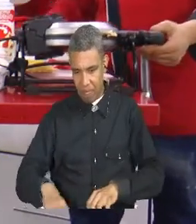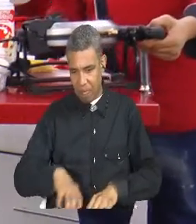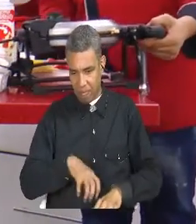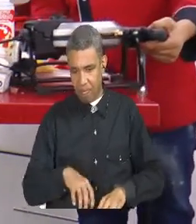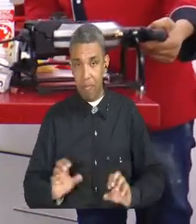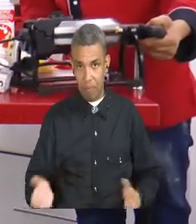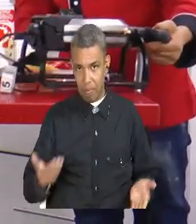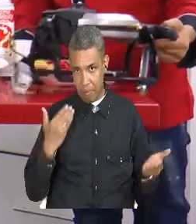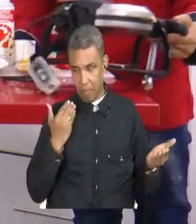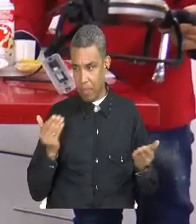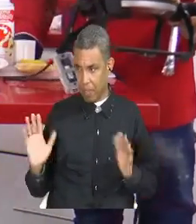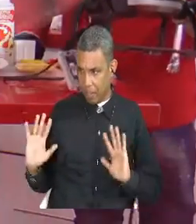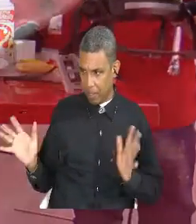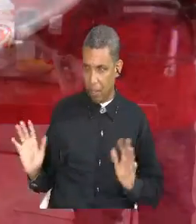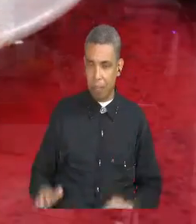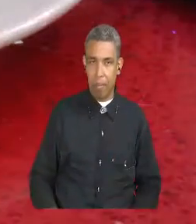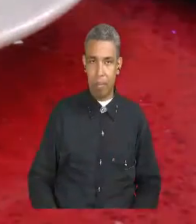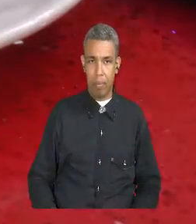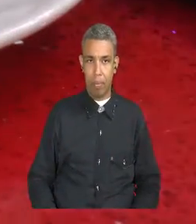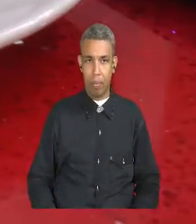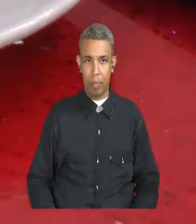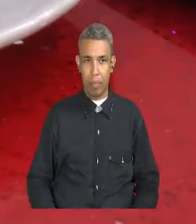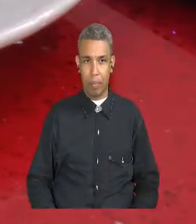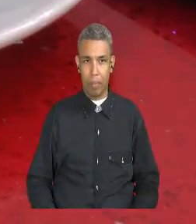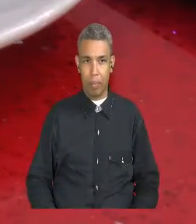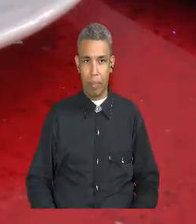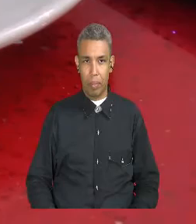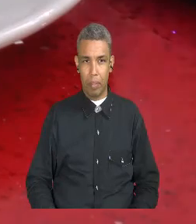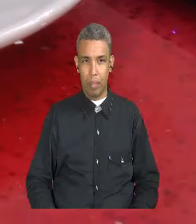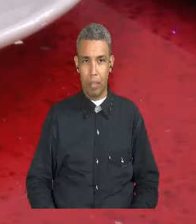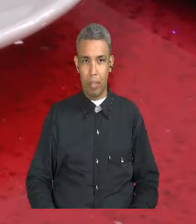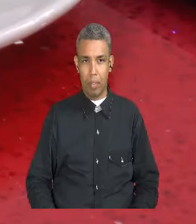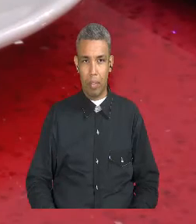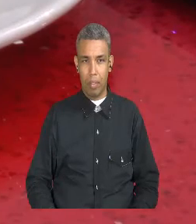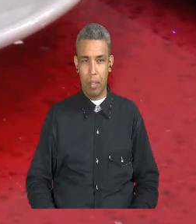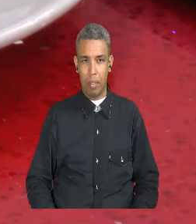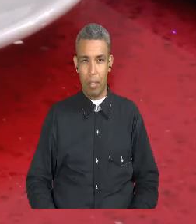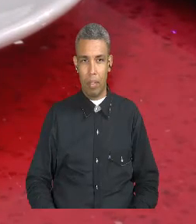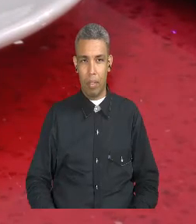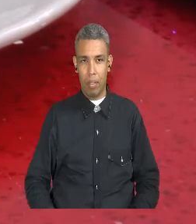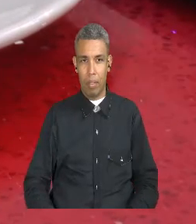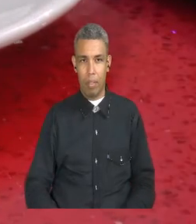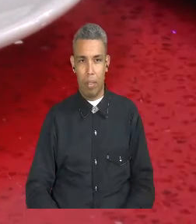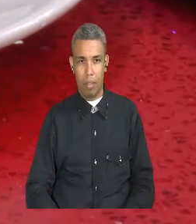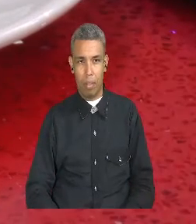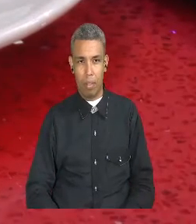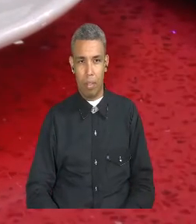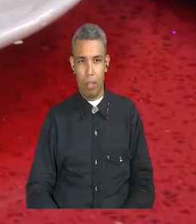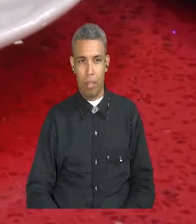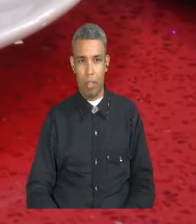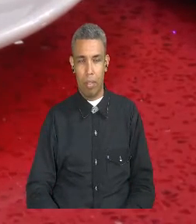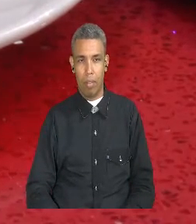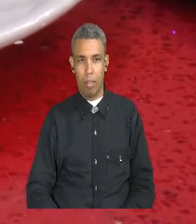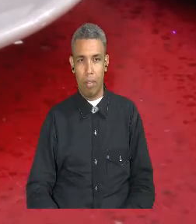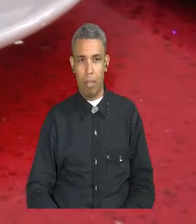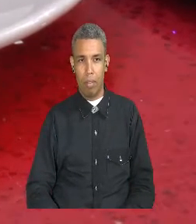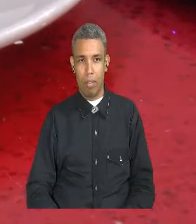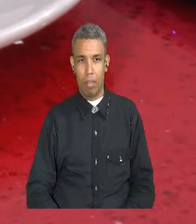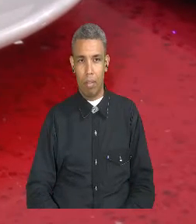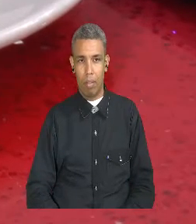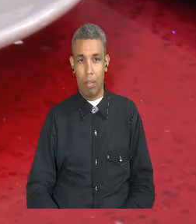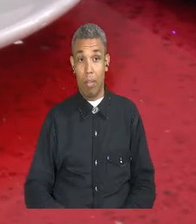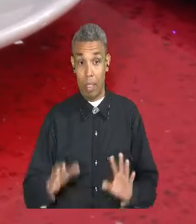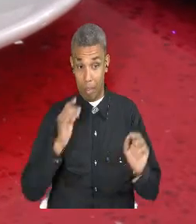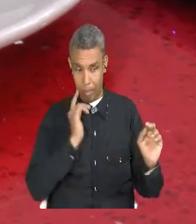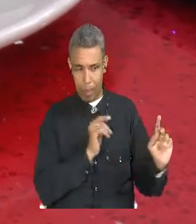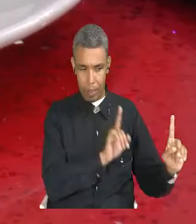yo le retiro entonces la guaflera de abajo. Ok. La guafla. Sí, eso así. Ahí. Y entonces, tú vente para acá, para la mitad. Ok. Para que la